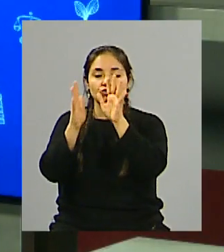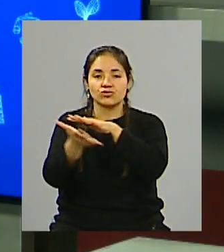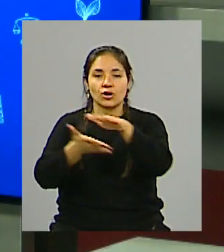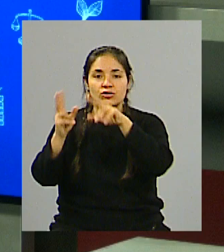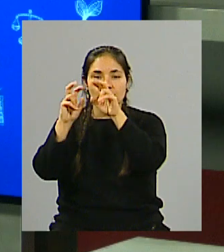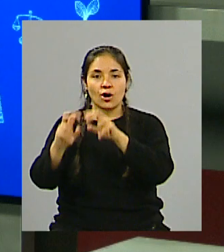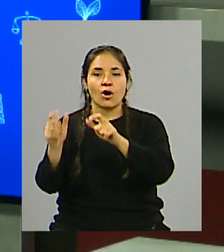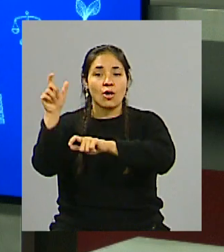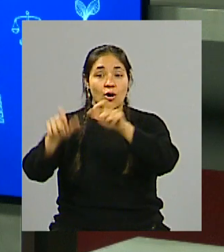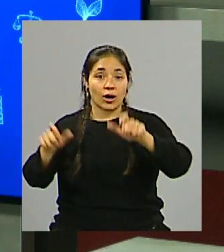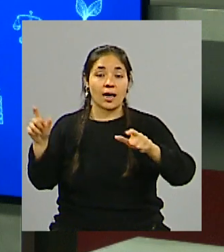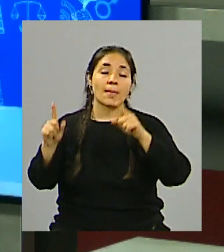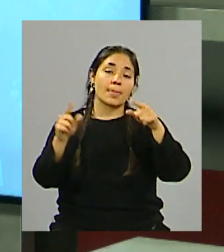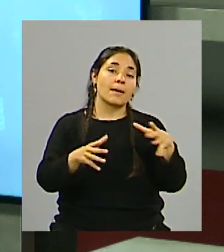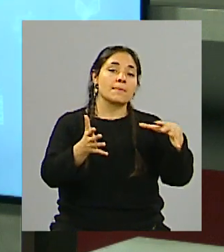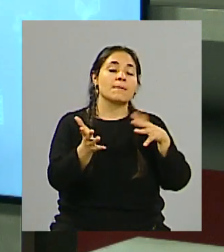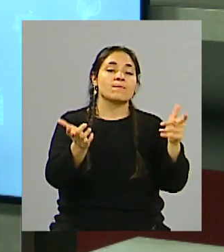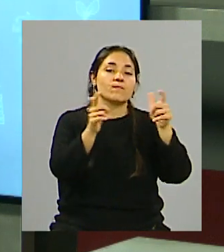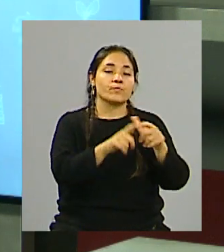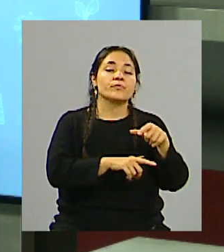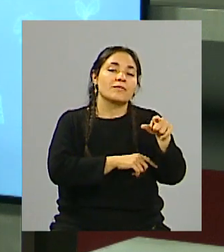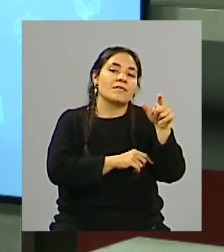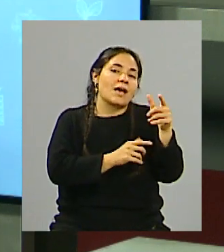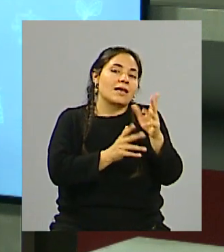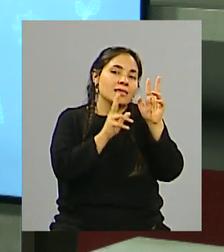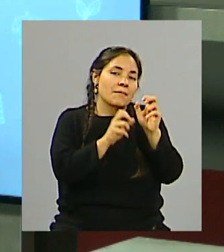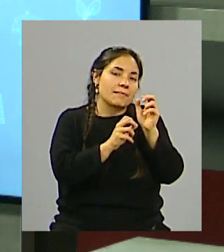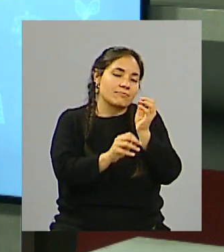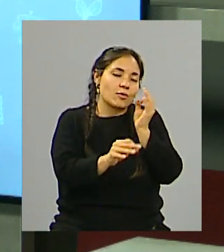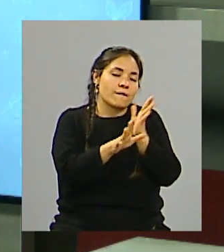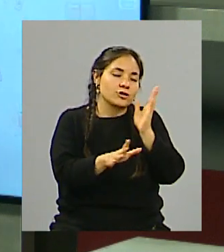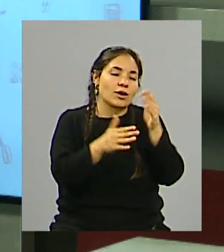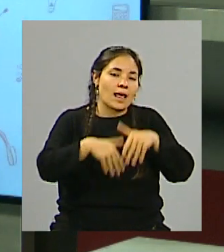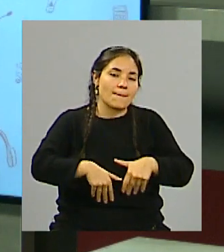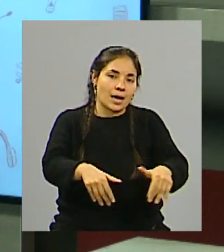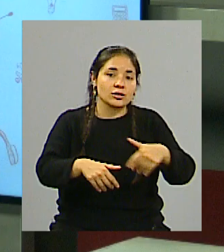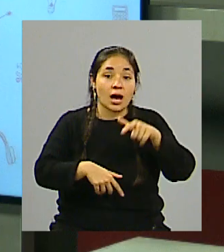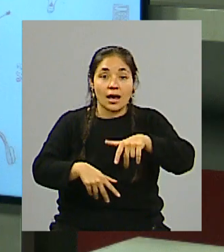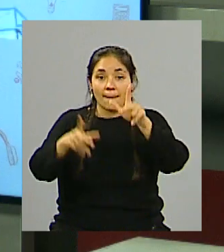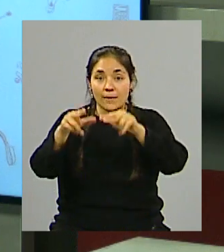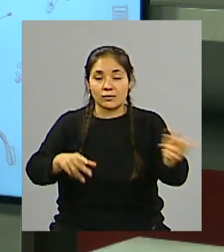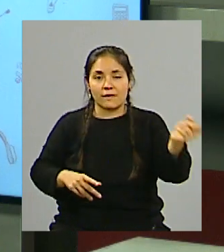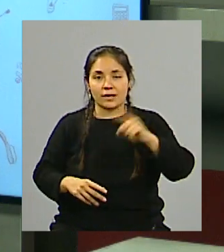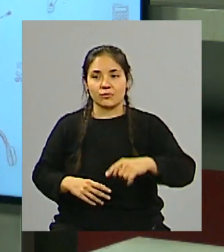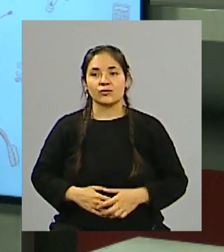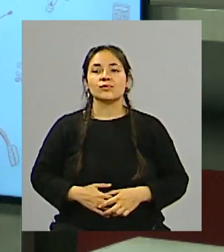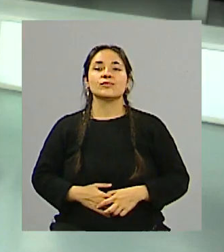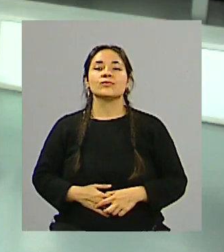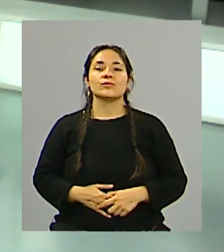acompañante perinatal, integrantes del Observatorio de Violencia Obstétrica de Mendoza. Nos vamos a ir a una pausa, enseguida volvemos.